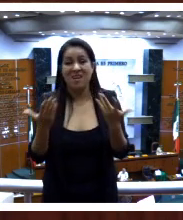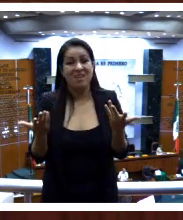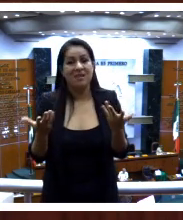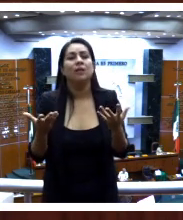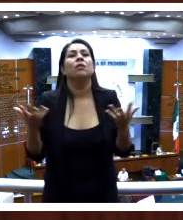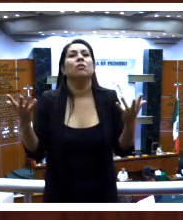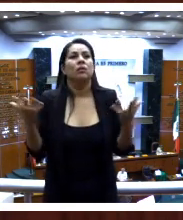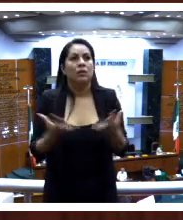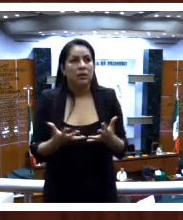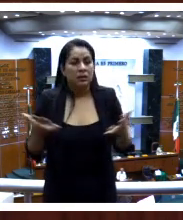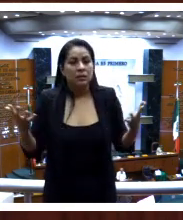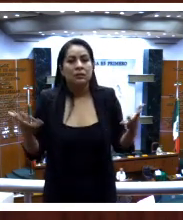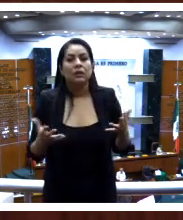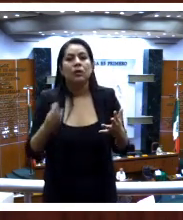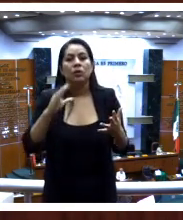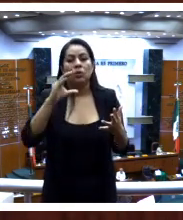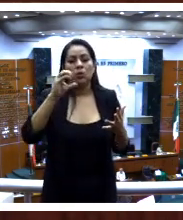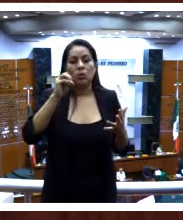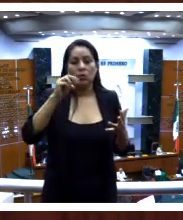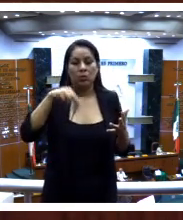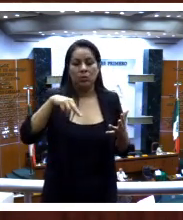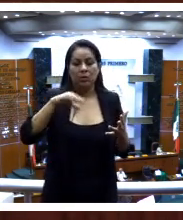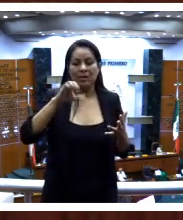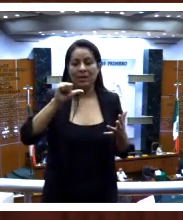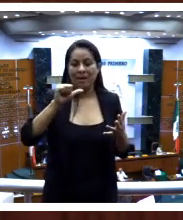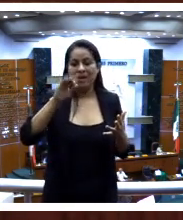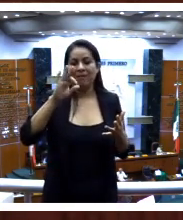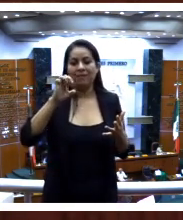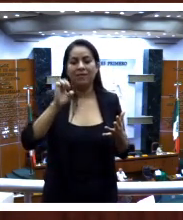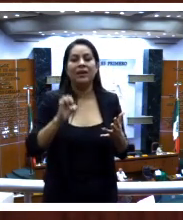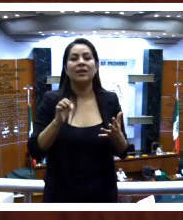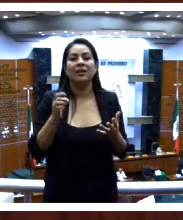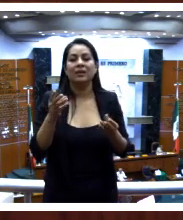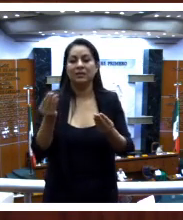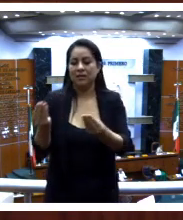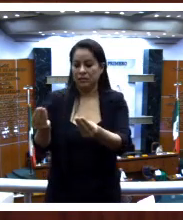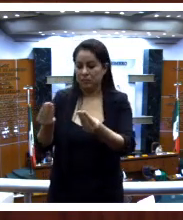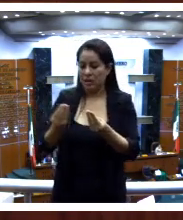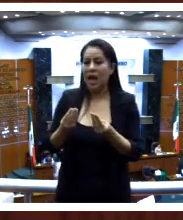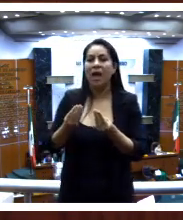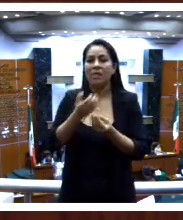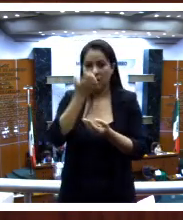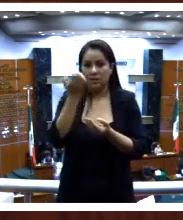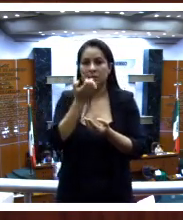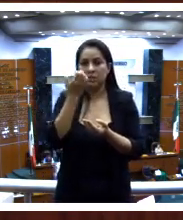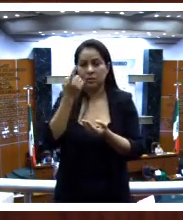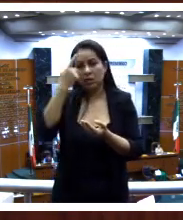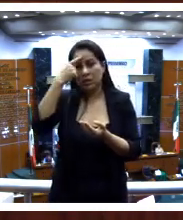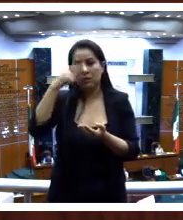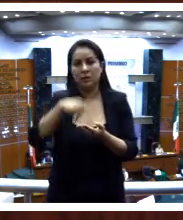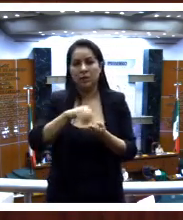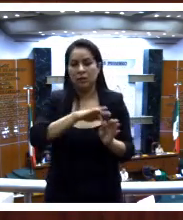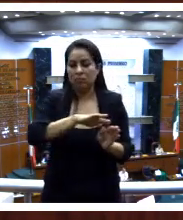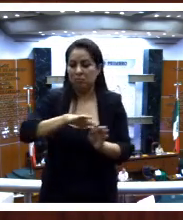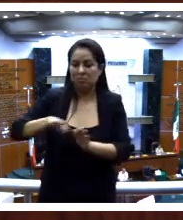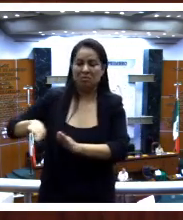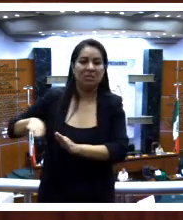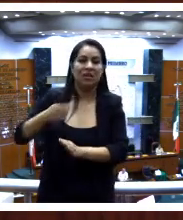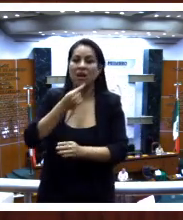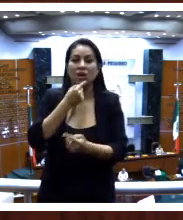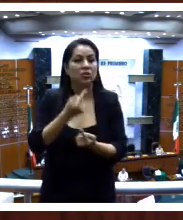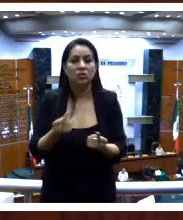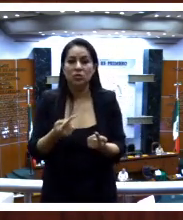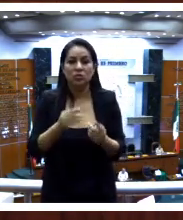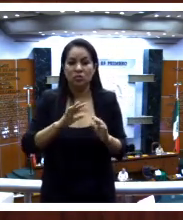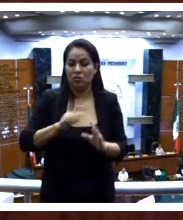está haciendo es que el CONAFE sea quien absorba las escuelas para no dejar a las niñas y niños